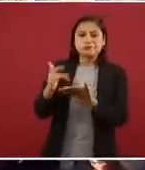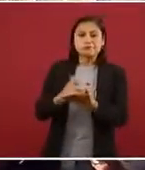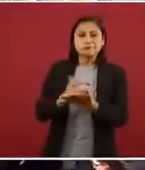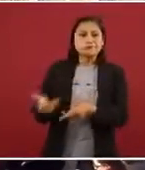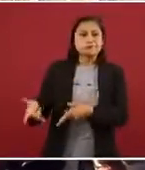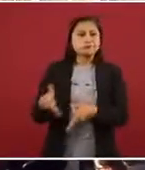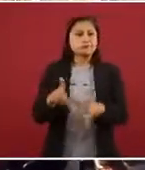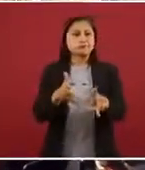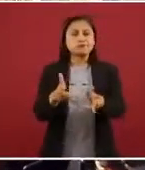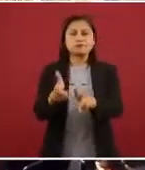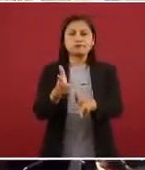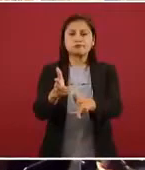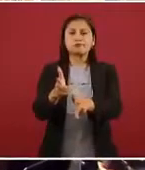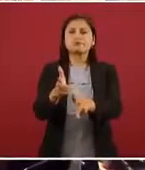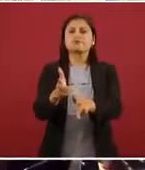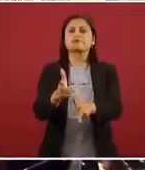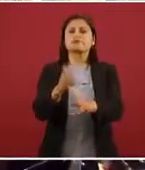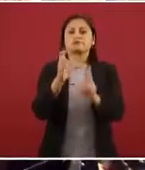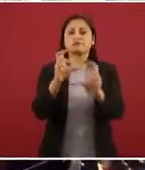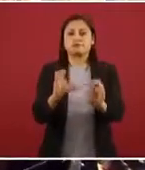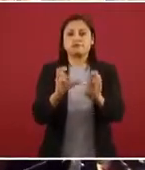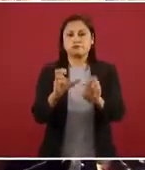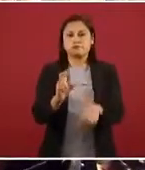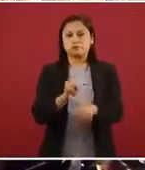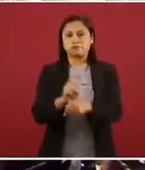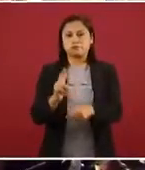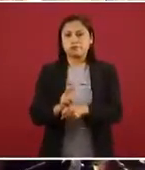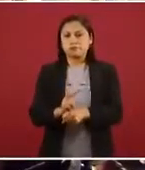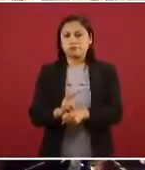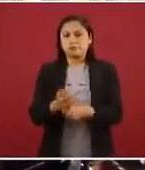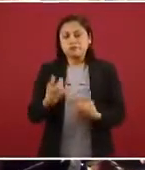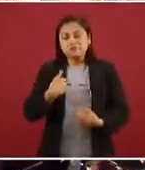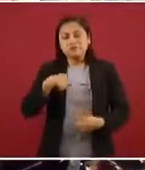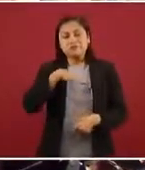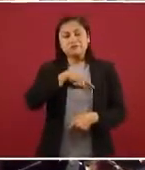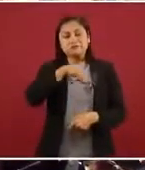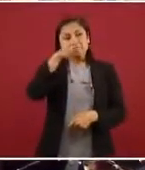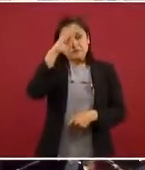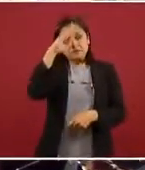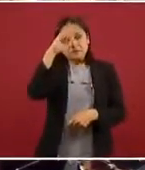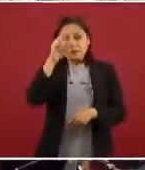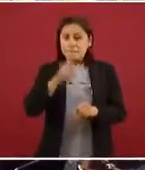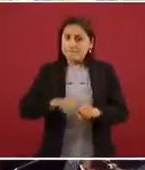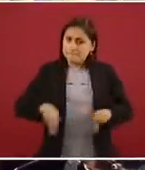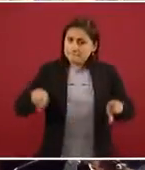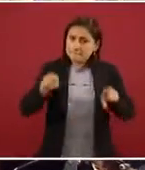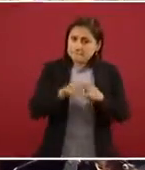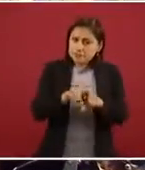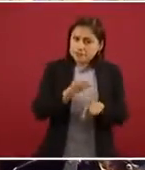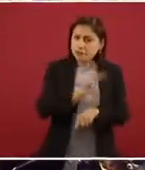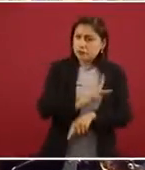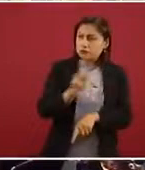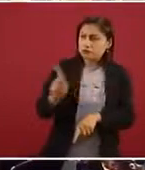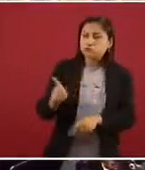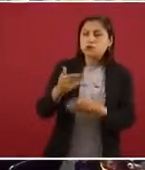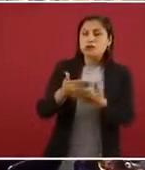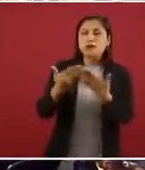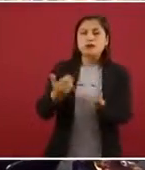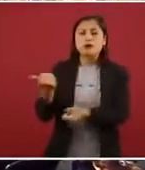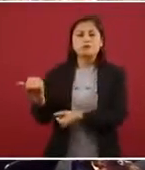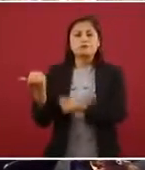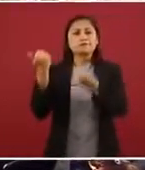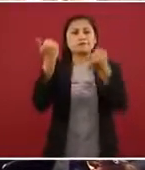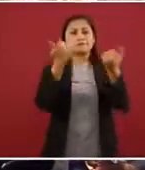Entonces, lo de valores también tenemos que ver de esta forma,